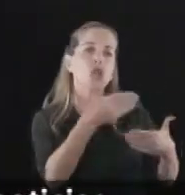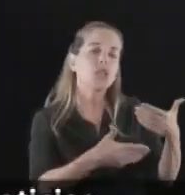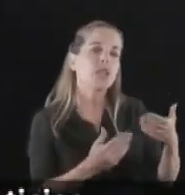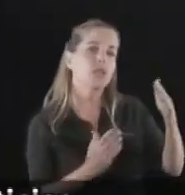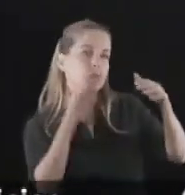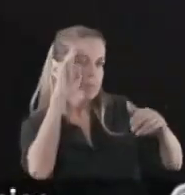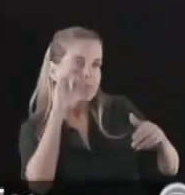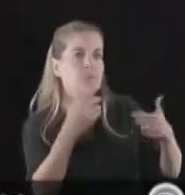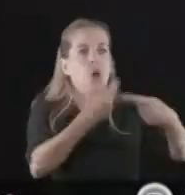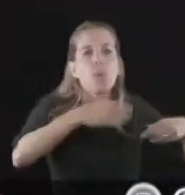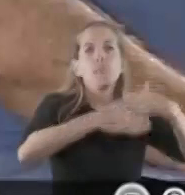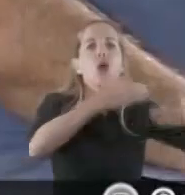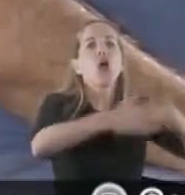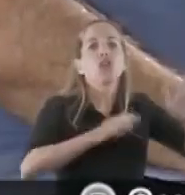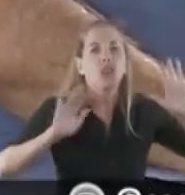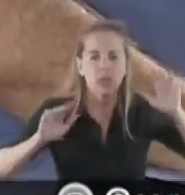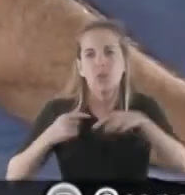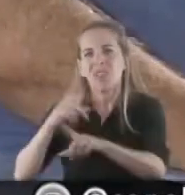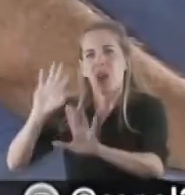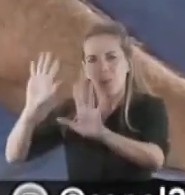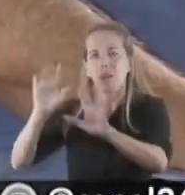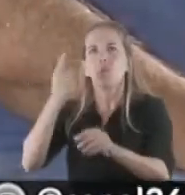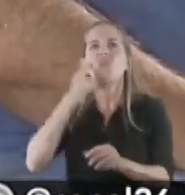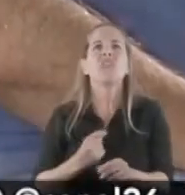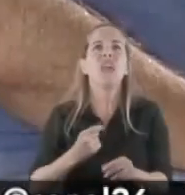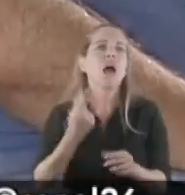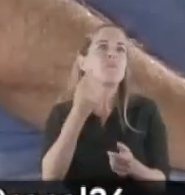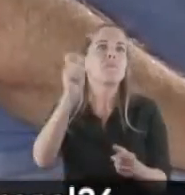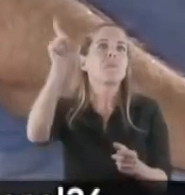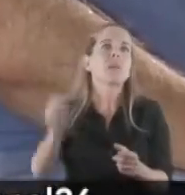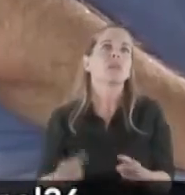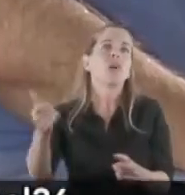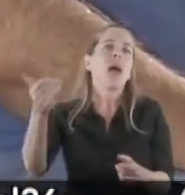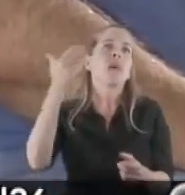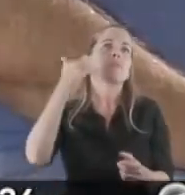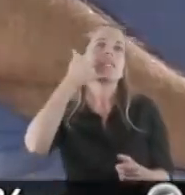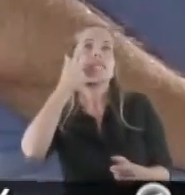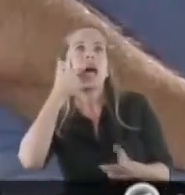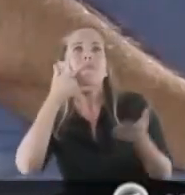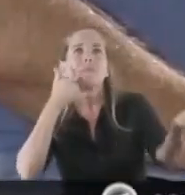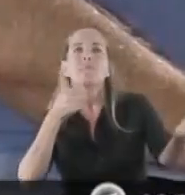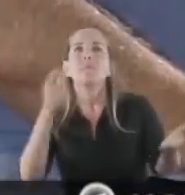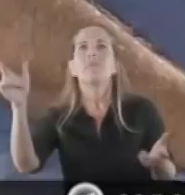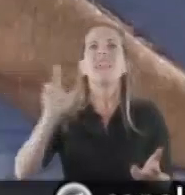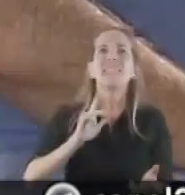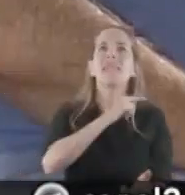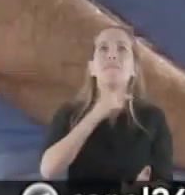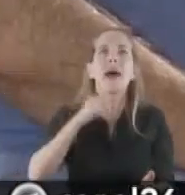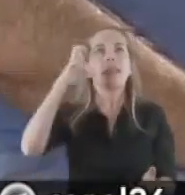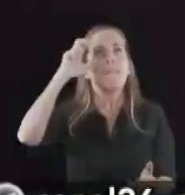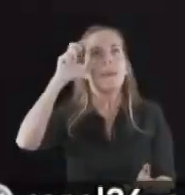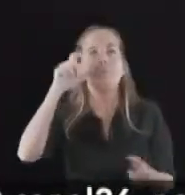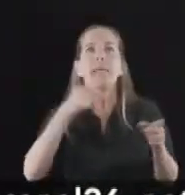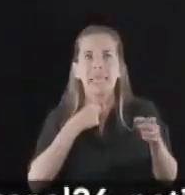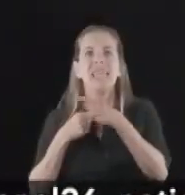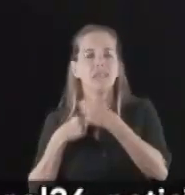legales y dice, no, pero yo, un día me llamó no sé quién, no me acuerdo quién, y me dice, no, el padre Pepe quiere que vayas, pero nunca le has contestado, ¿a